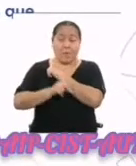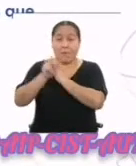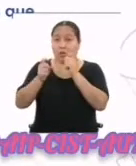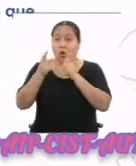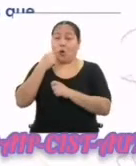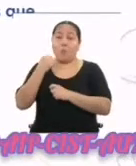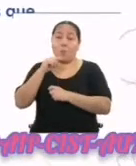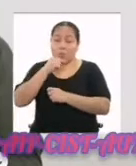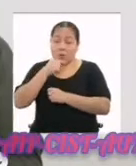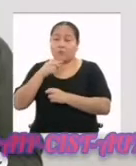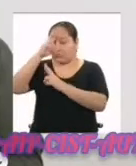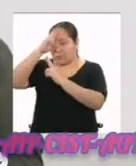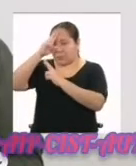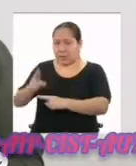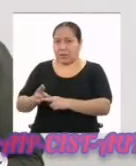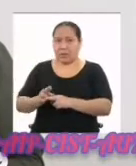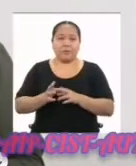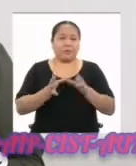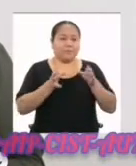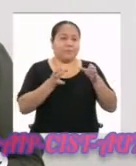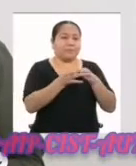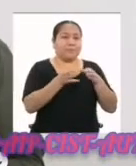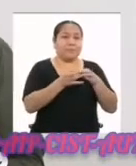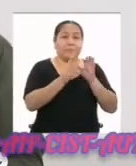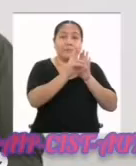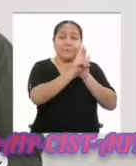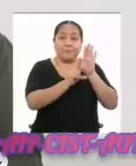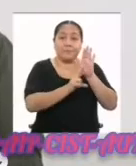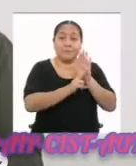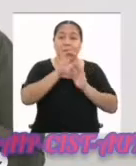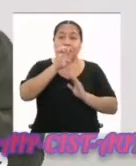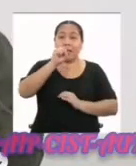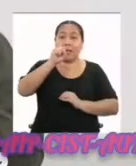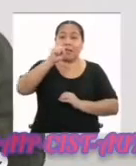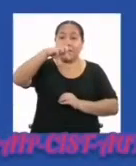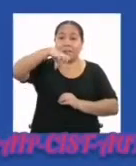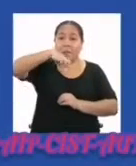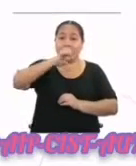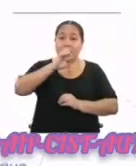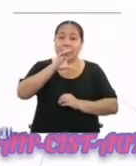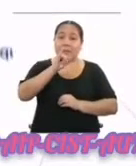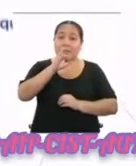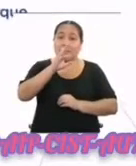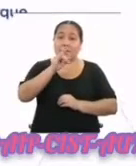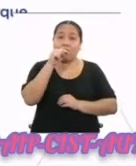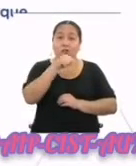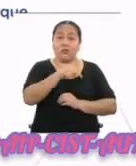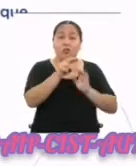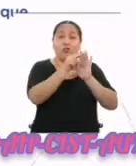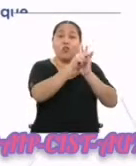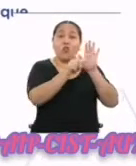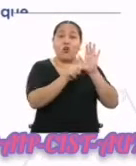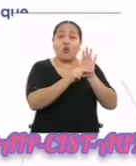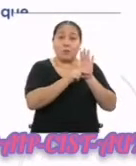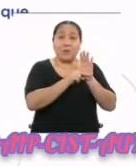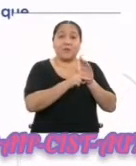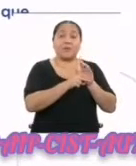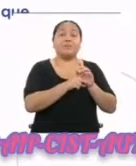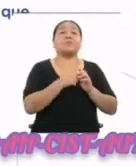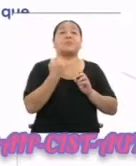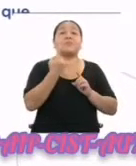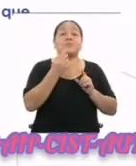debemos cumplir, mientras que los reglamentos específicos son normas que rigen a organizaciones